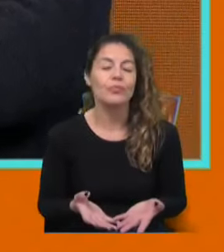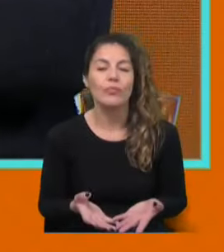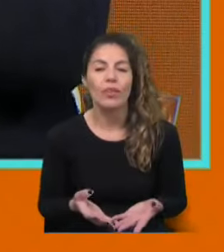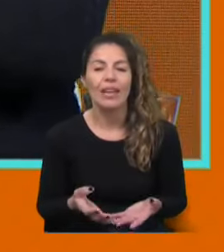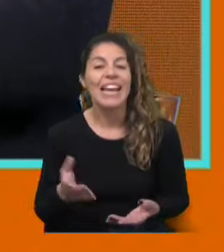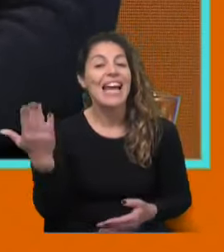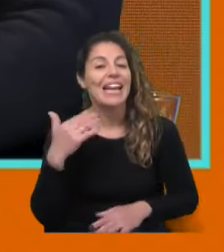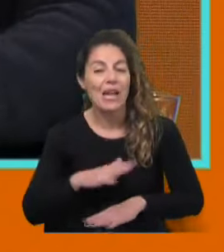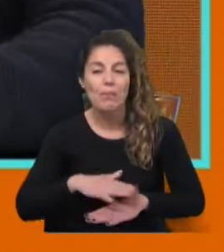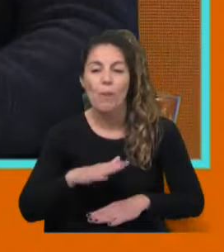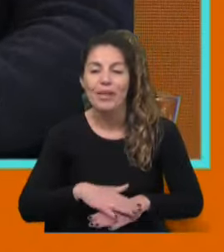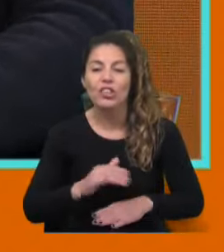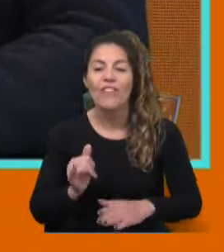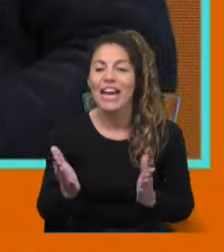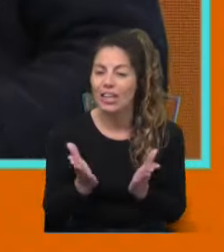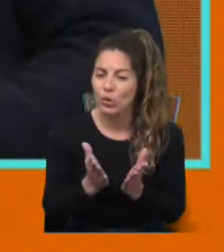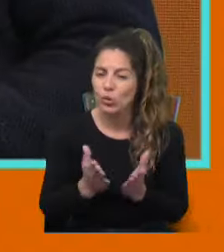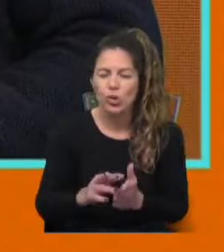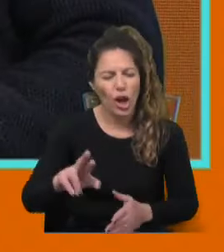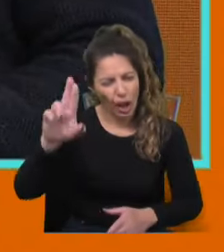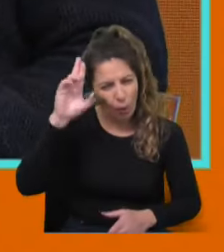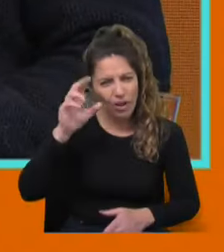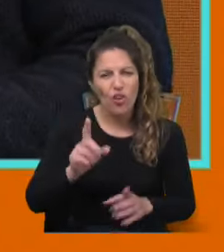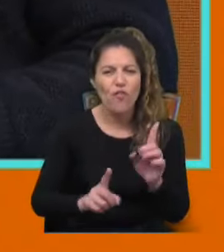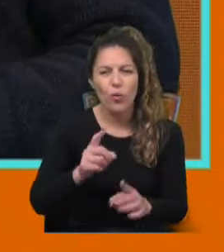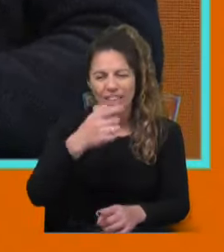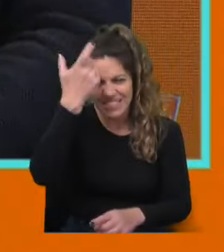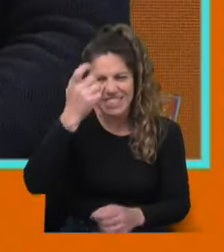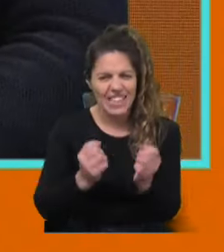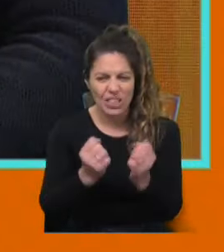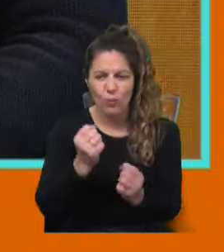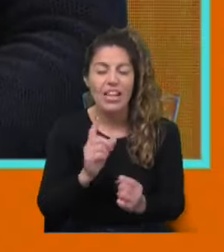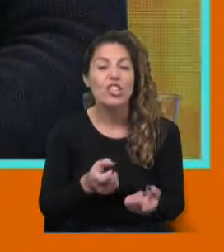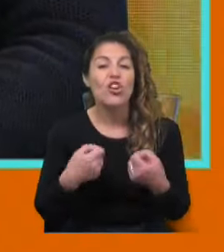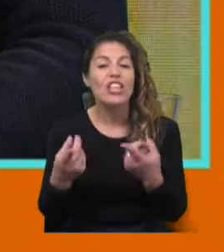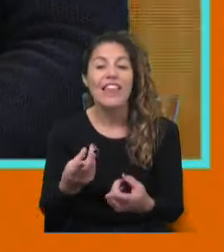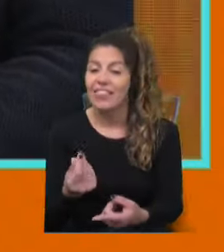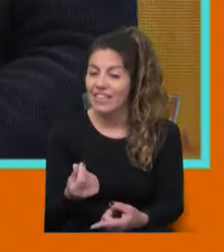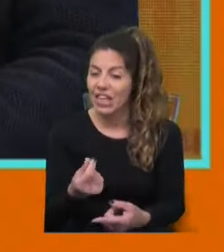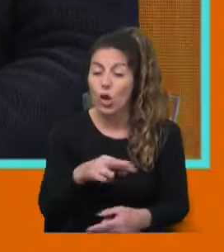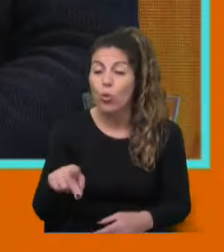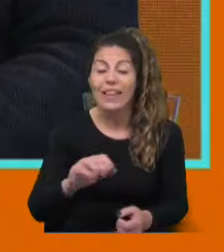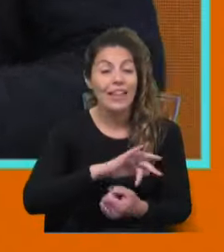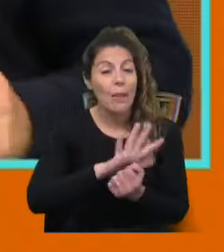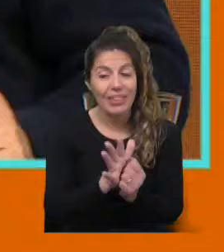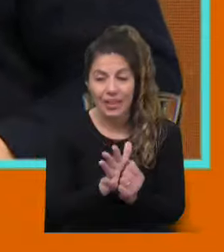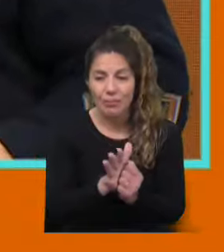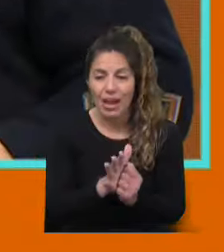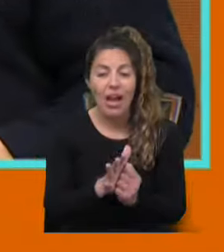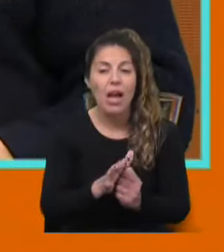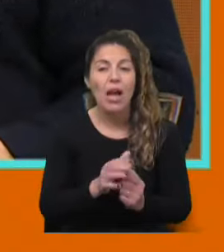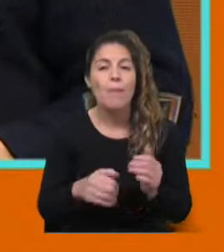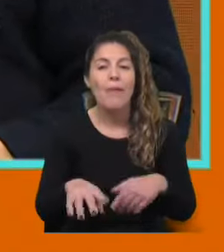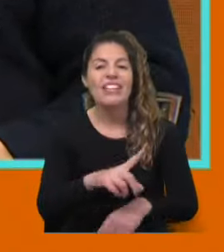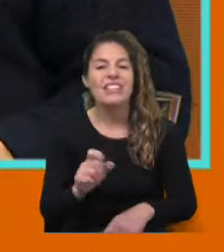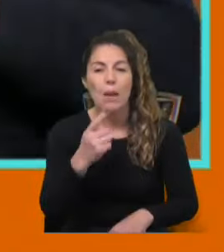En aquel momento había estudios, recuerdo, de la Facultad de Ciencias Económicas, decían, si no se vuelcan recursos durante la pandemia, va a haber 100.000